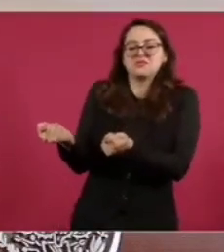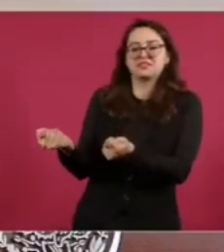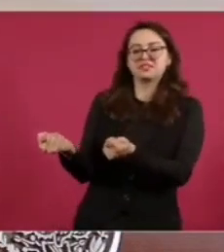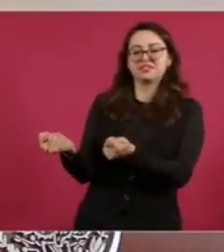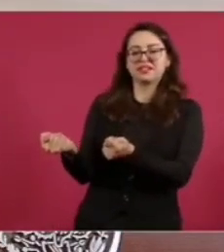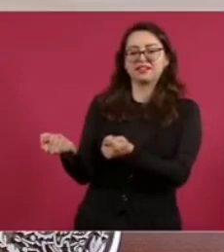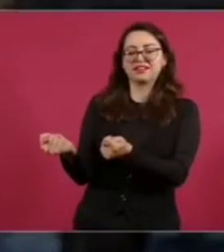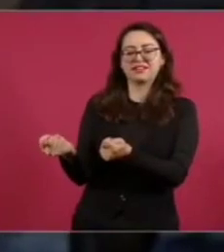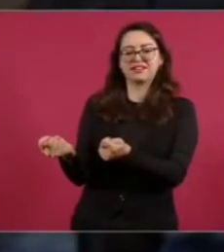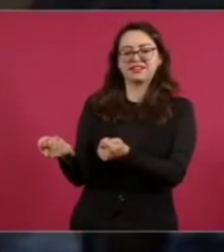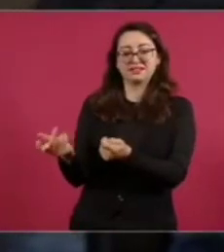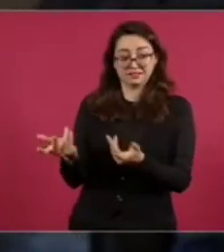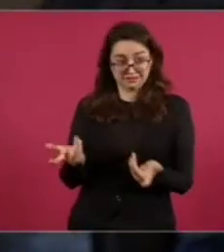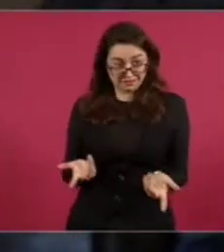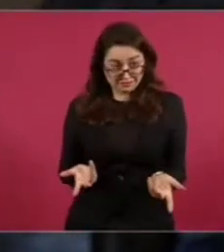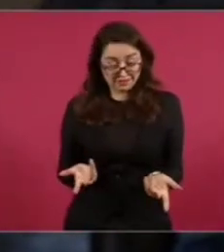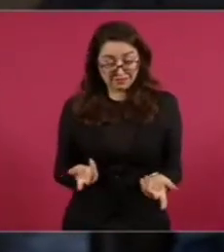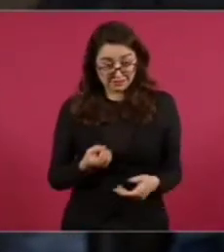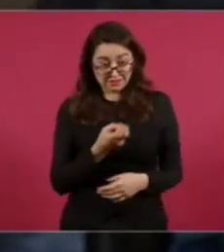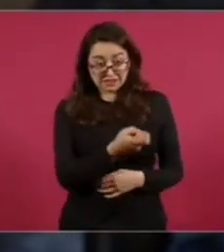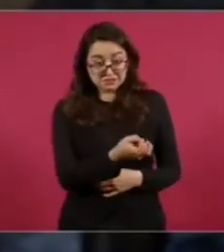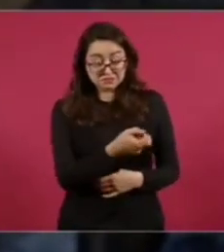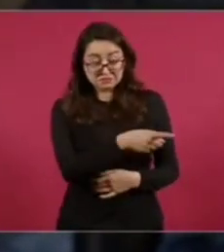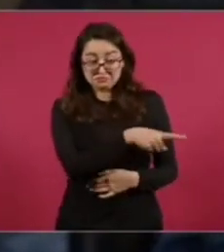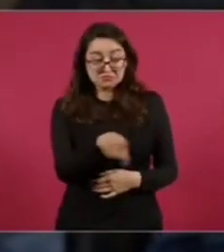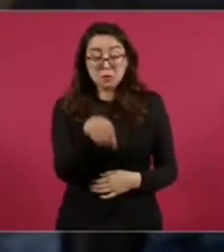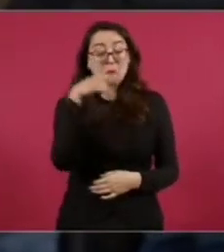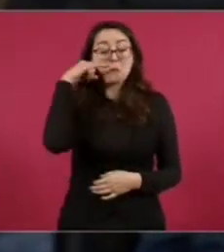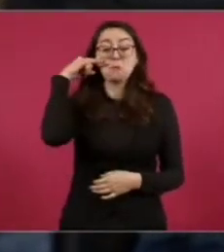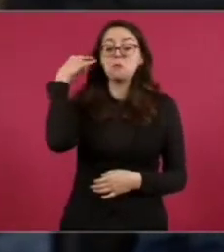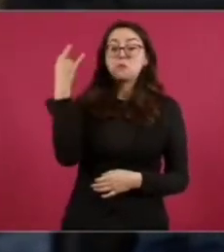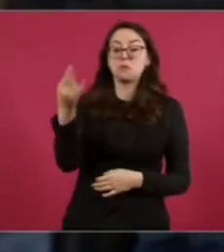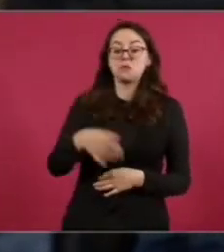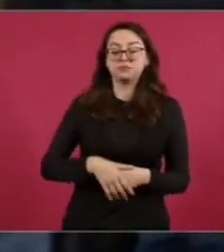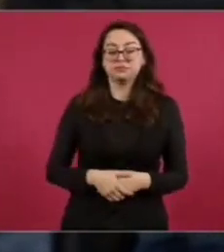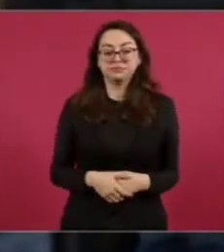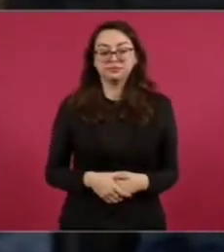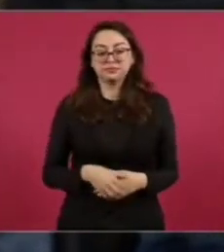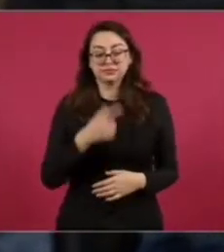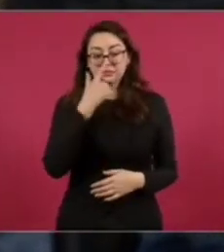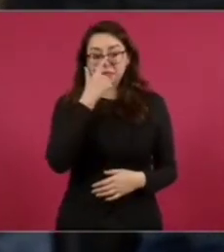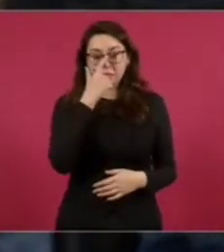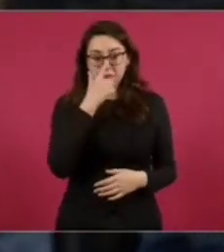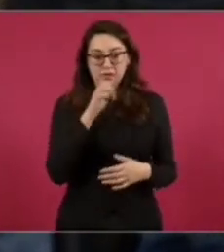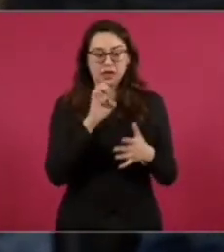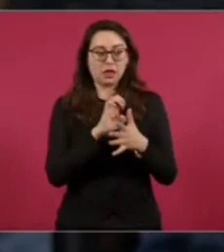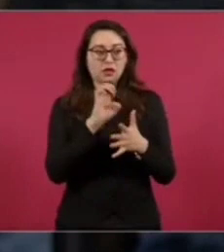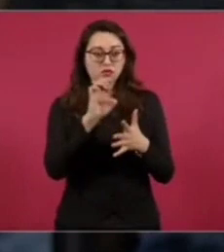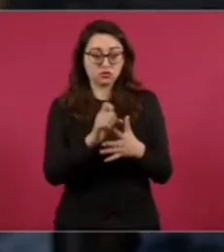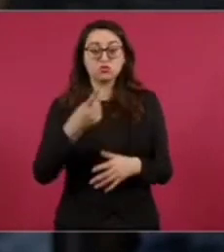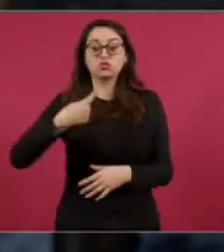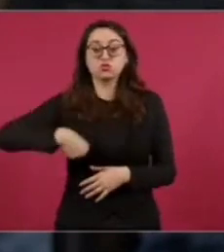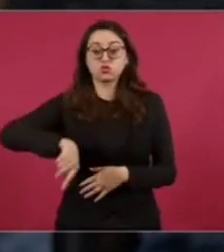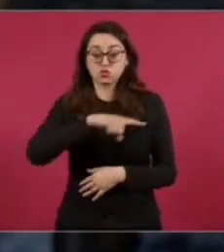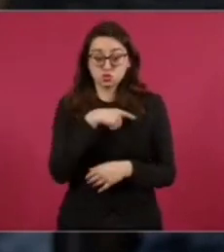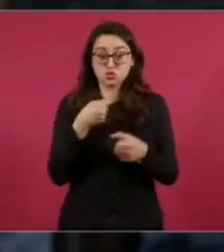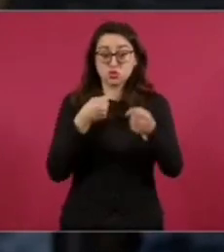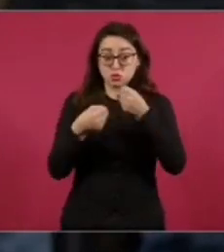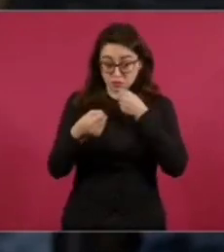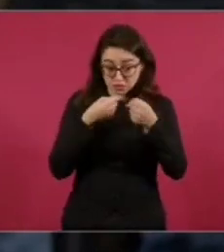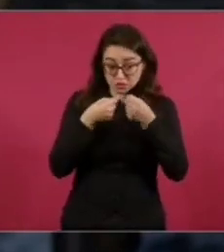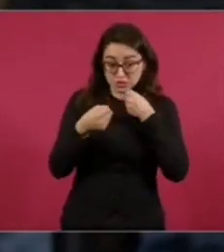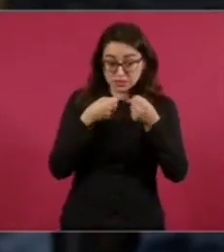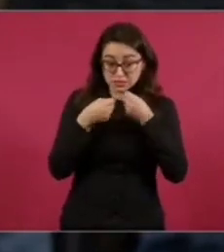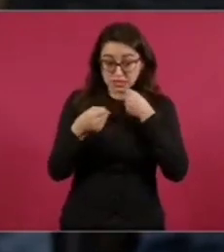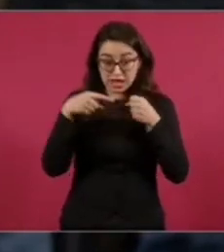mi participación, señor presidente. Entonces, los periodistas que reporteamos en México,